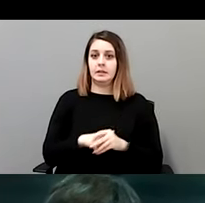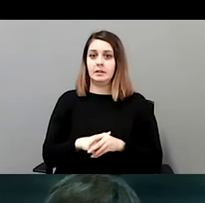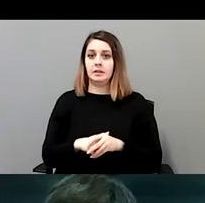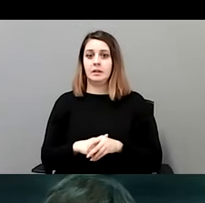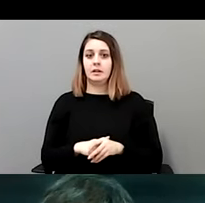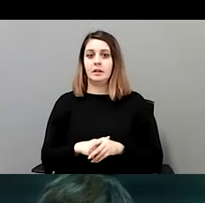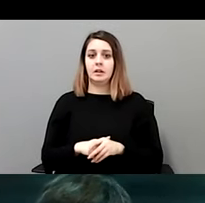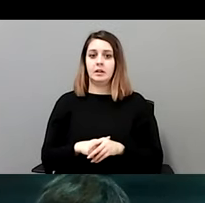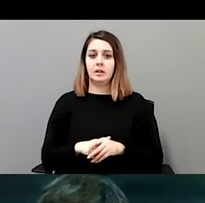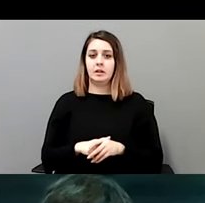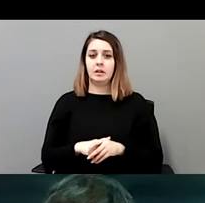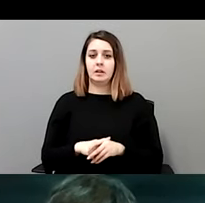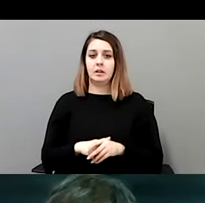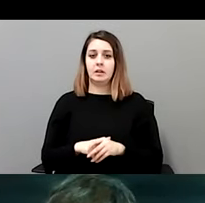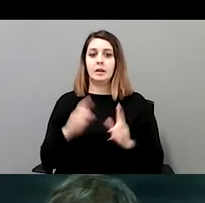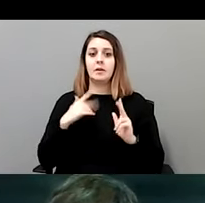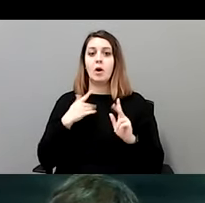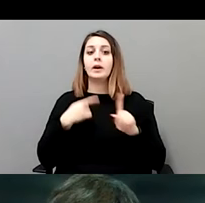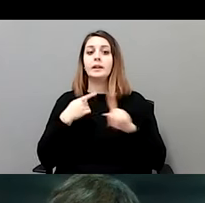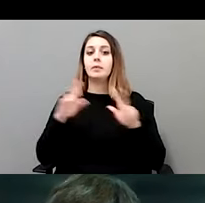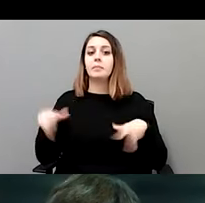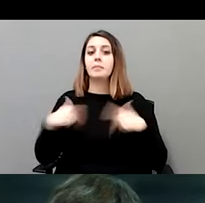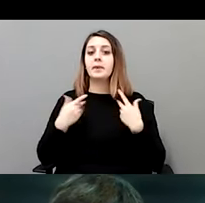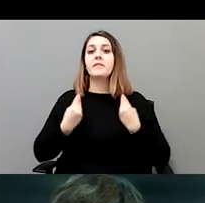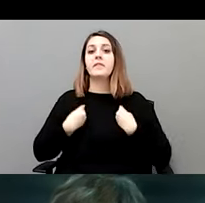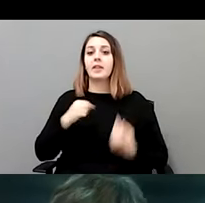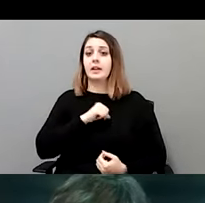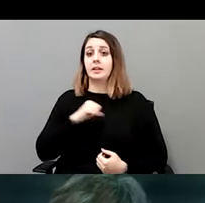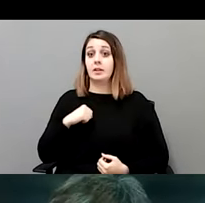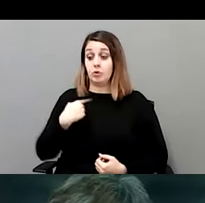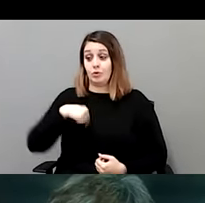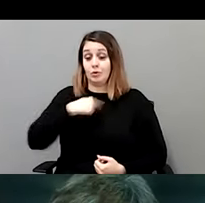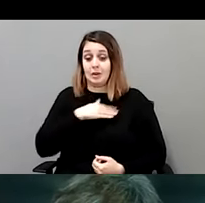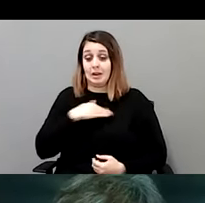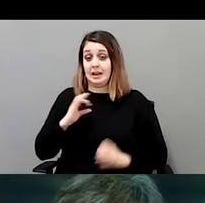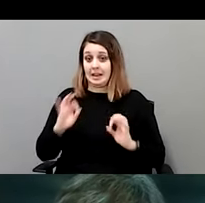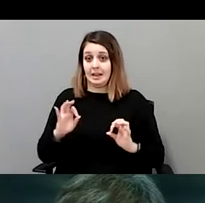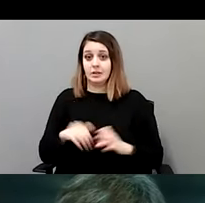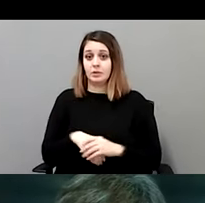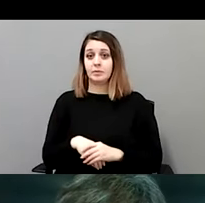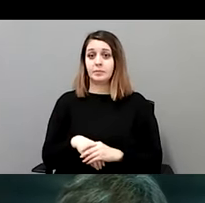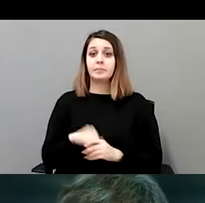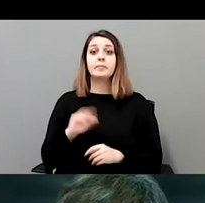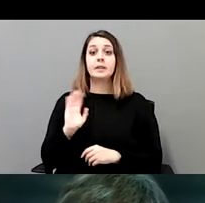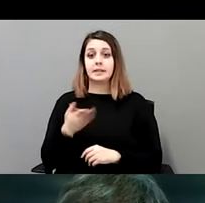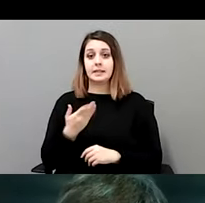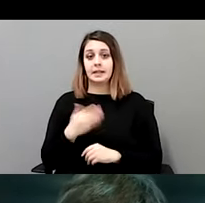vida independiente. ¿Qué es lo que queremos? Vamos al